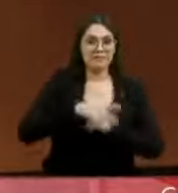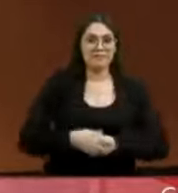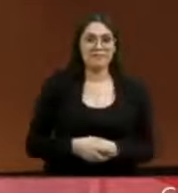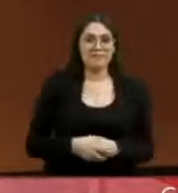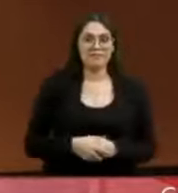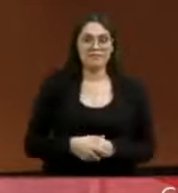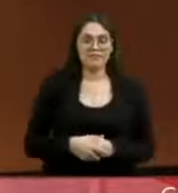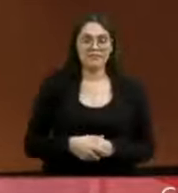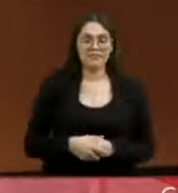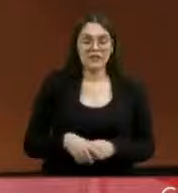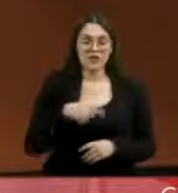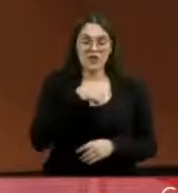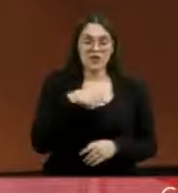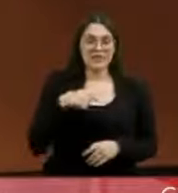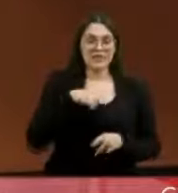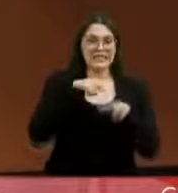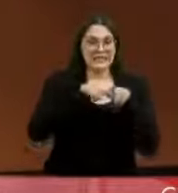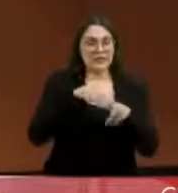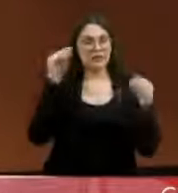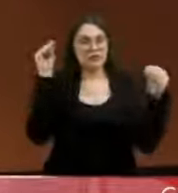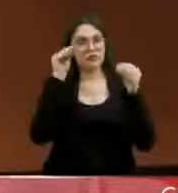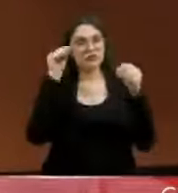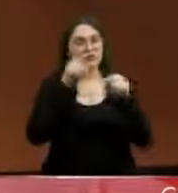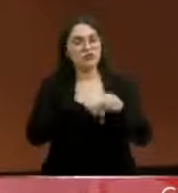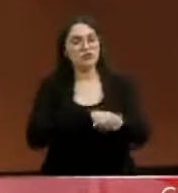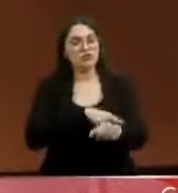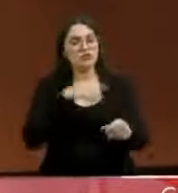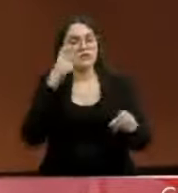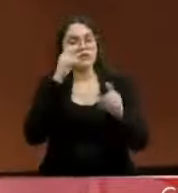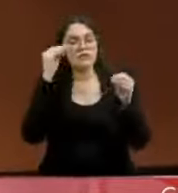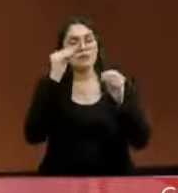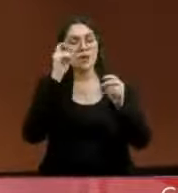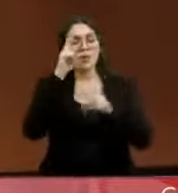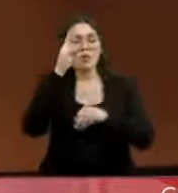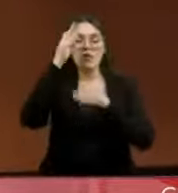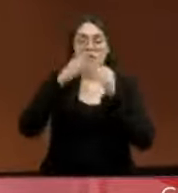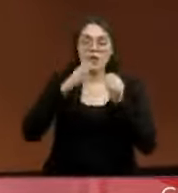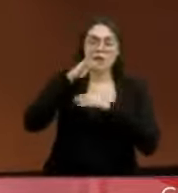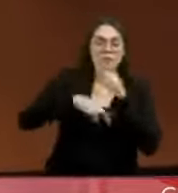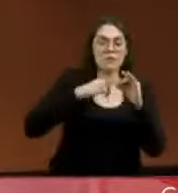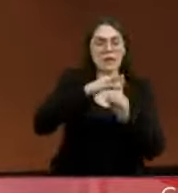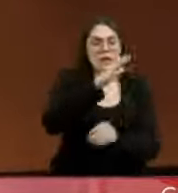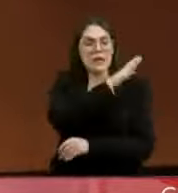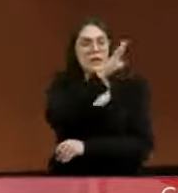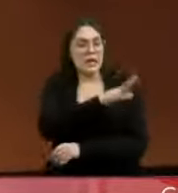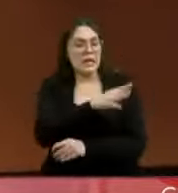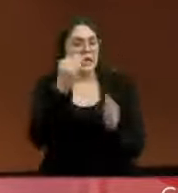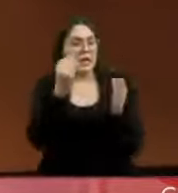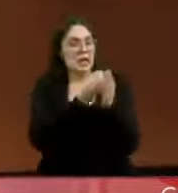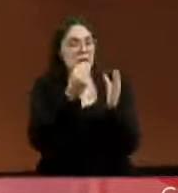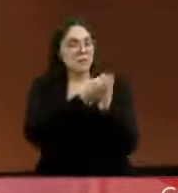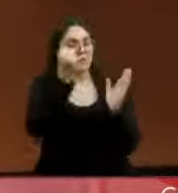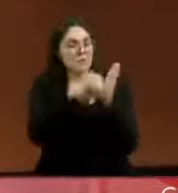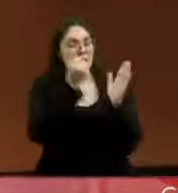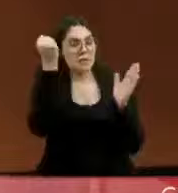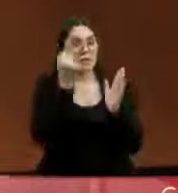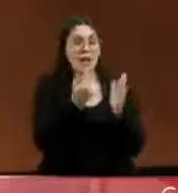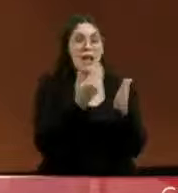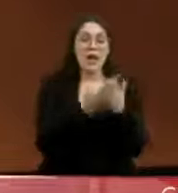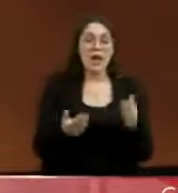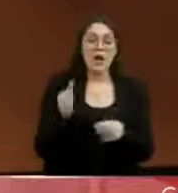Largo debate para las reservas y finalmente fue aprobada en lo general y en lo particular. Y